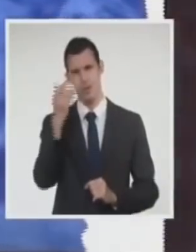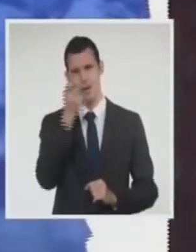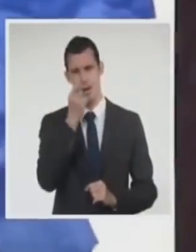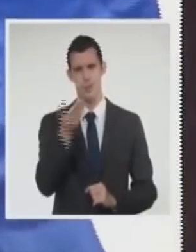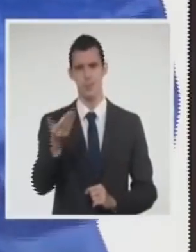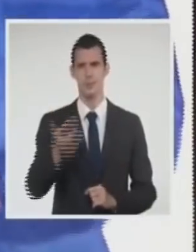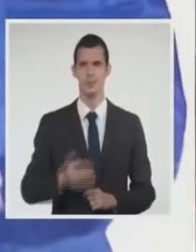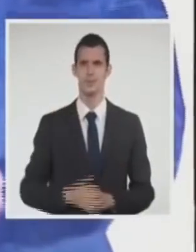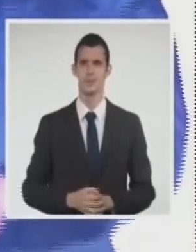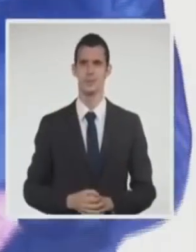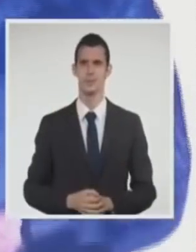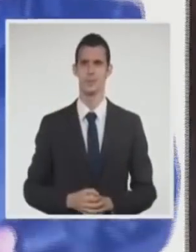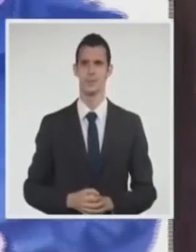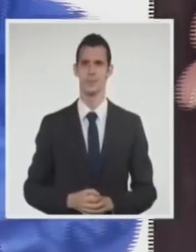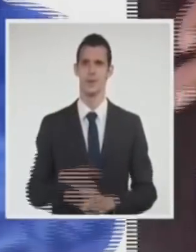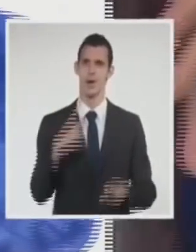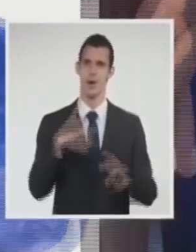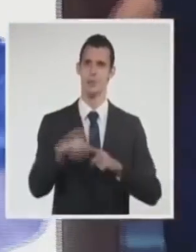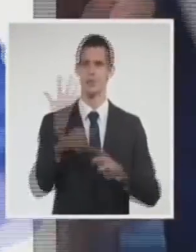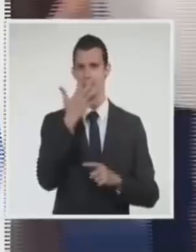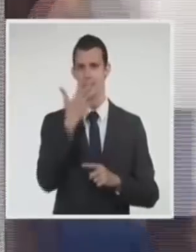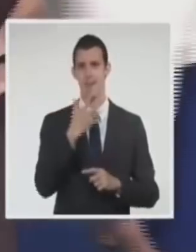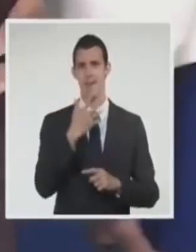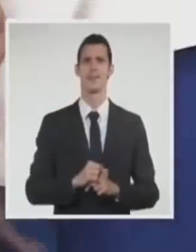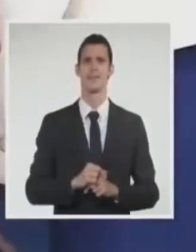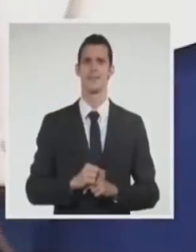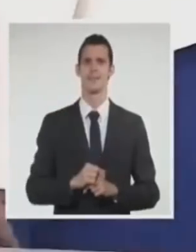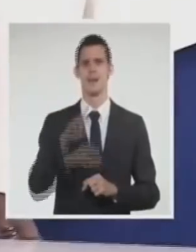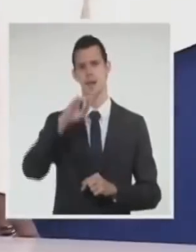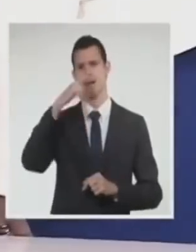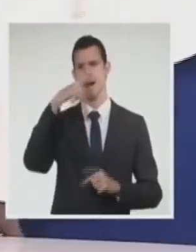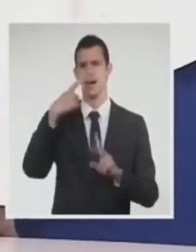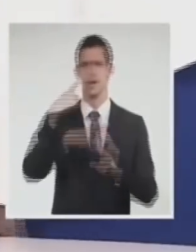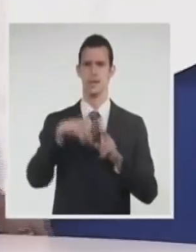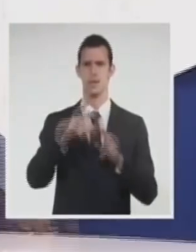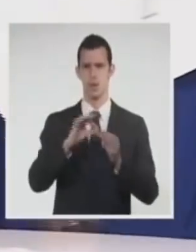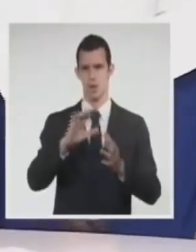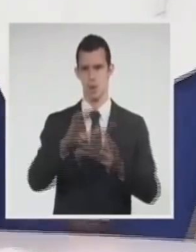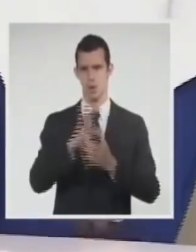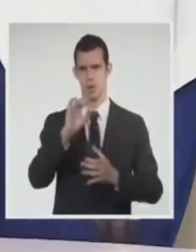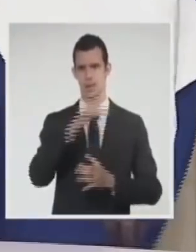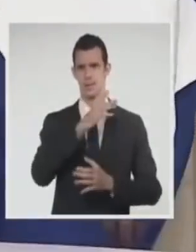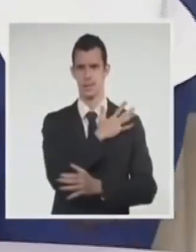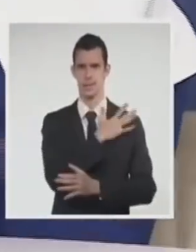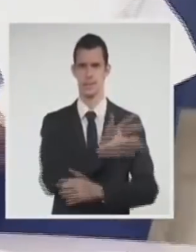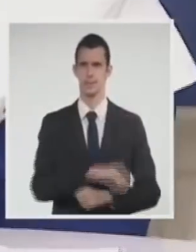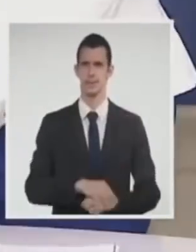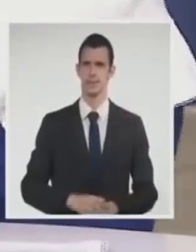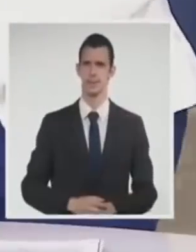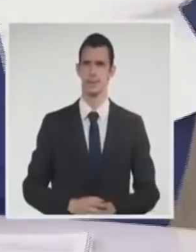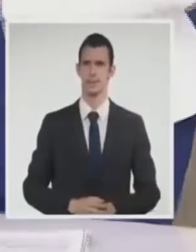Muchas gracias, Adrián. Y también Rey se Gómez. Encuentra Rey Gómez. Rey Gómez. Venga para acá. Bueno,